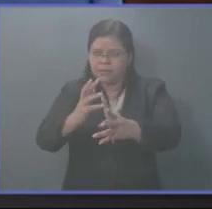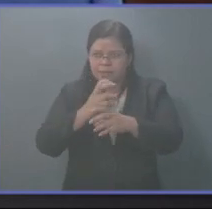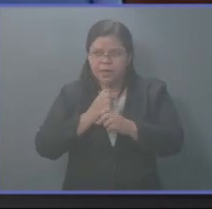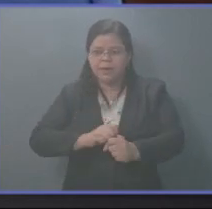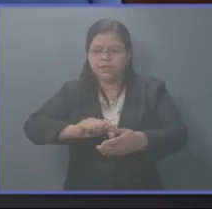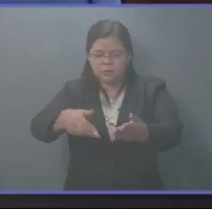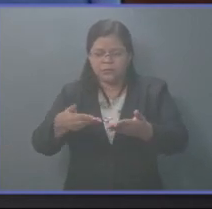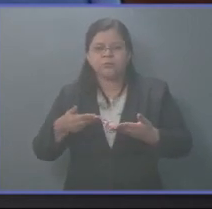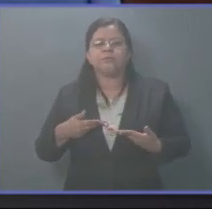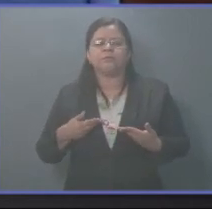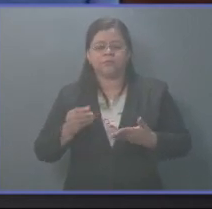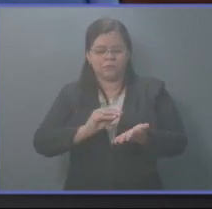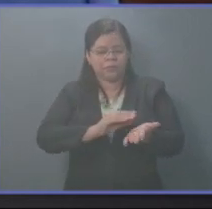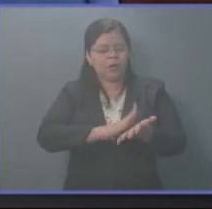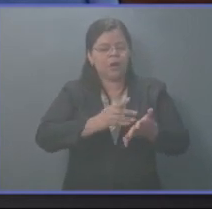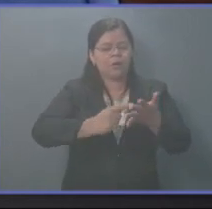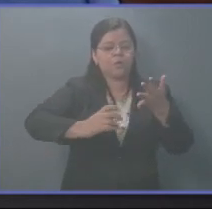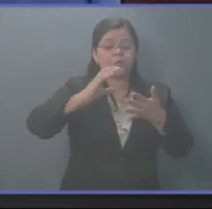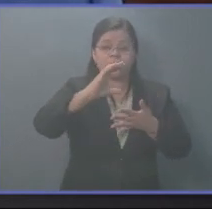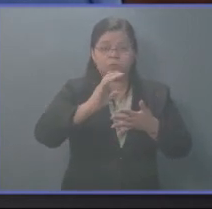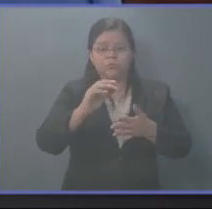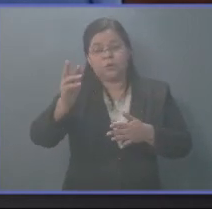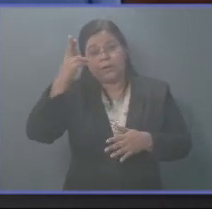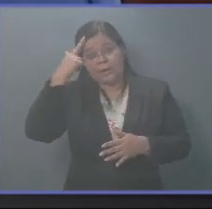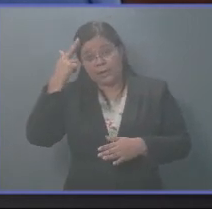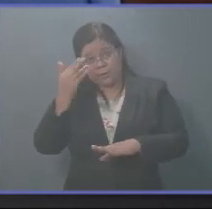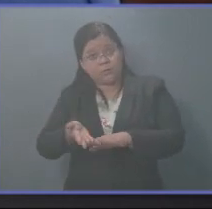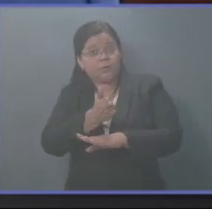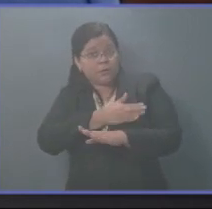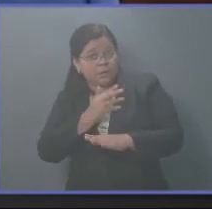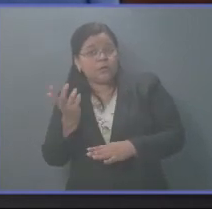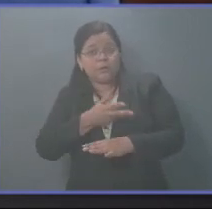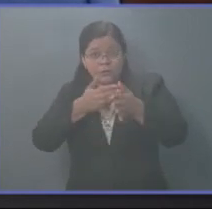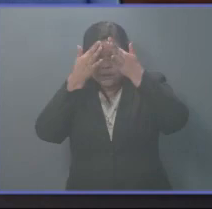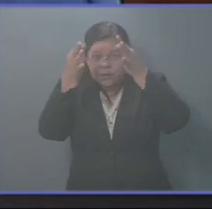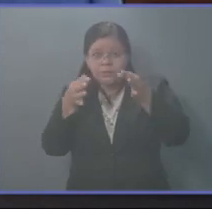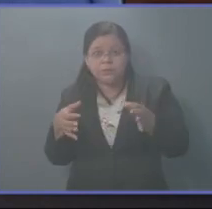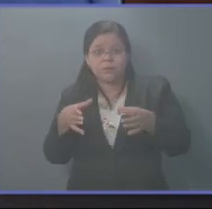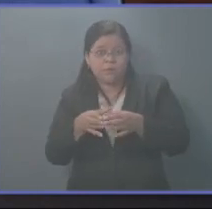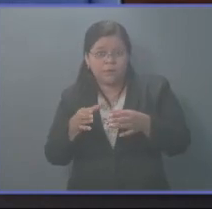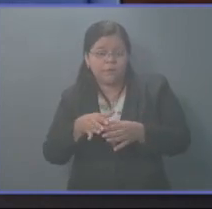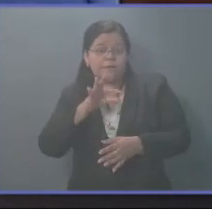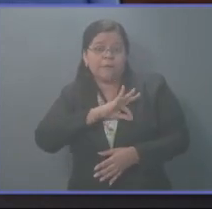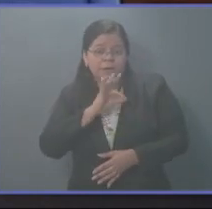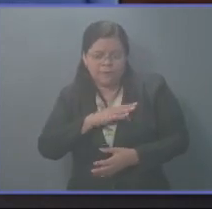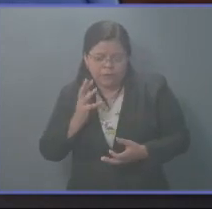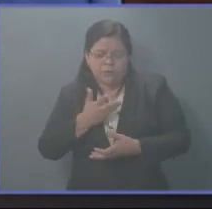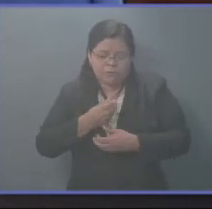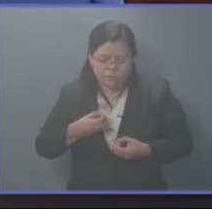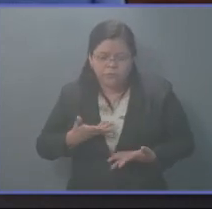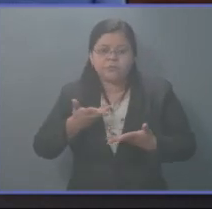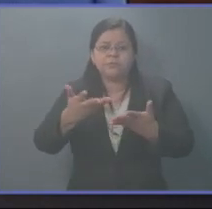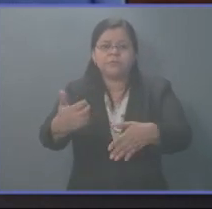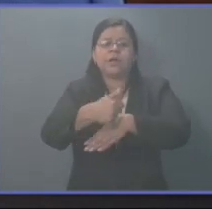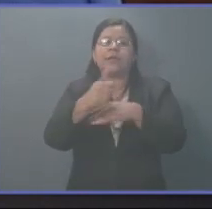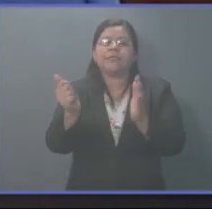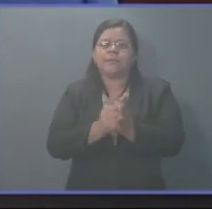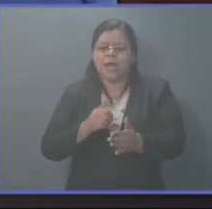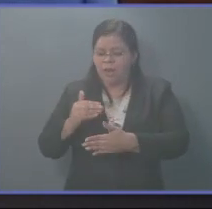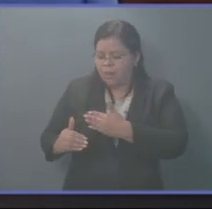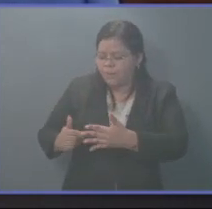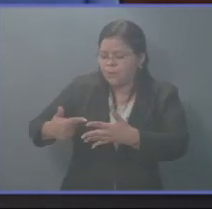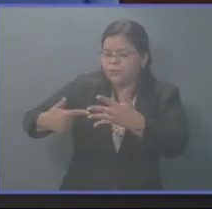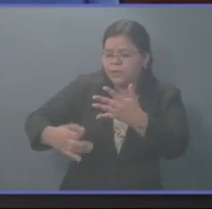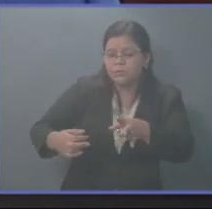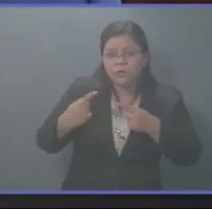garantías constitucionales. Con base a las razones antes expuestas, esta comisión acuerda emitir dictamen favorable, el cual se hace en el conocimiento del Pleno Legislativo para los